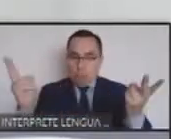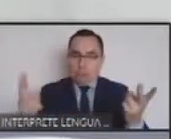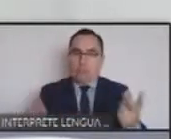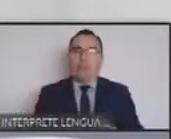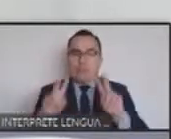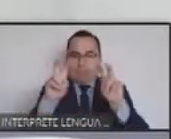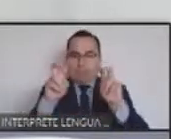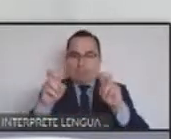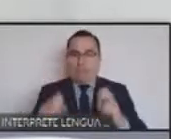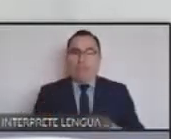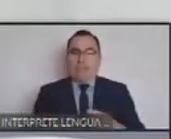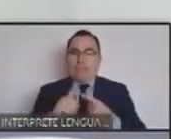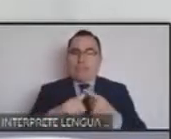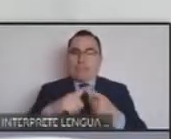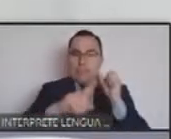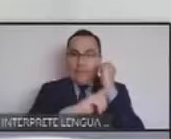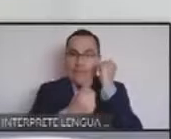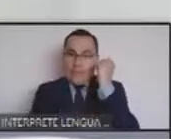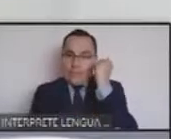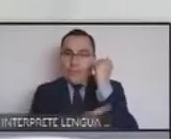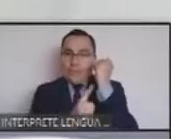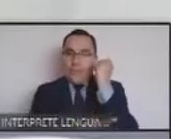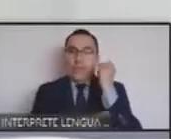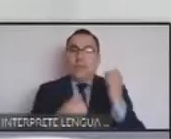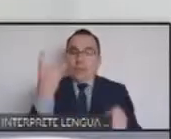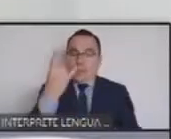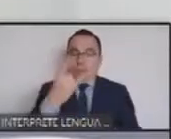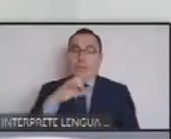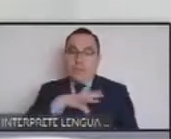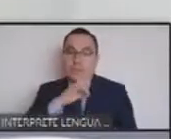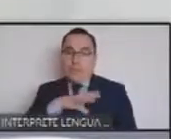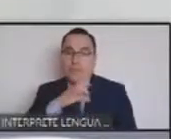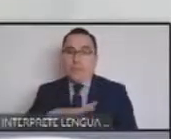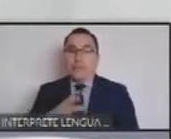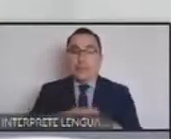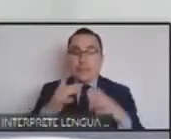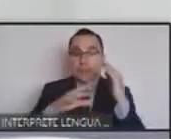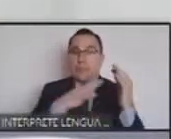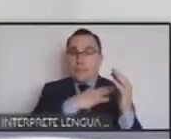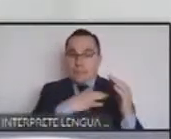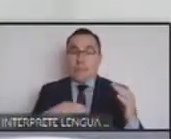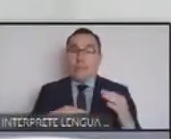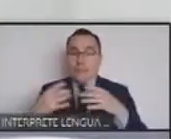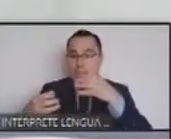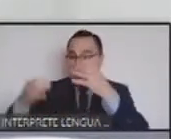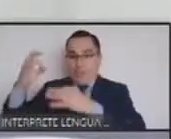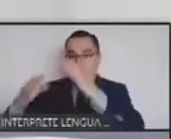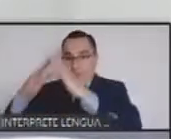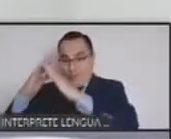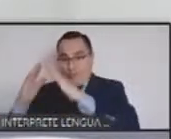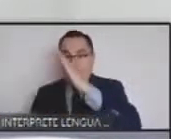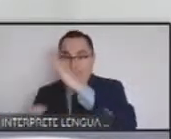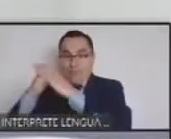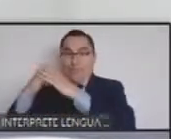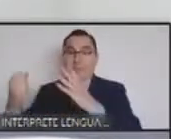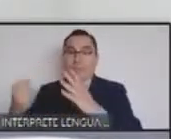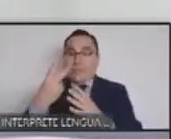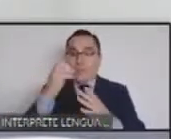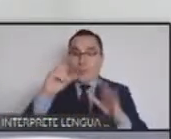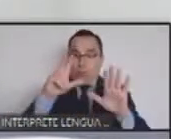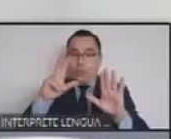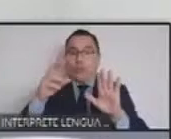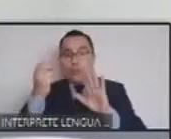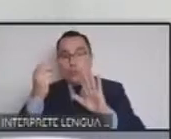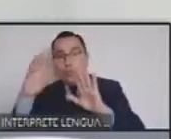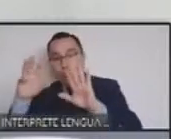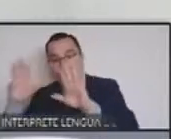La panelista es abogada de la Universidad de Chile, es ministra de la Corte Suprema desde el 8 de junio de 2009, es